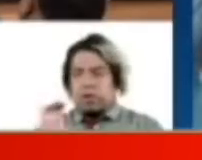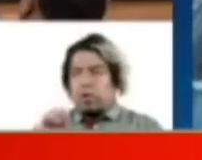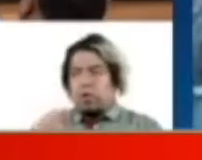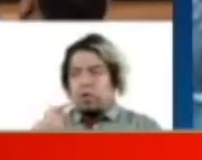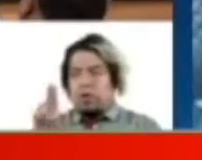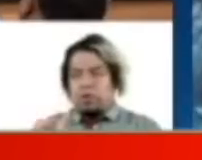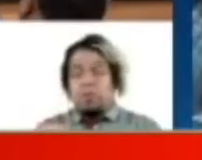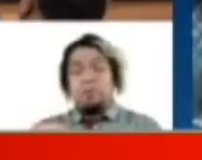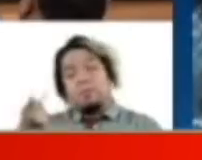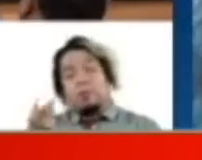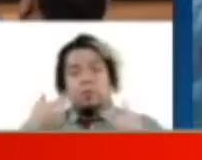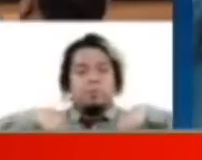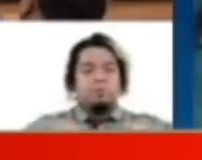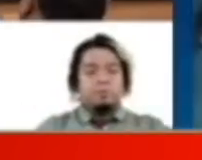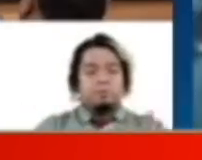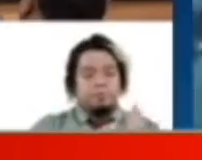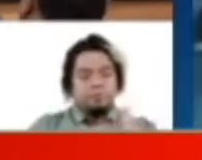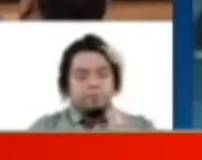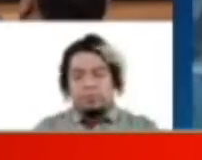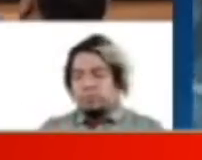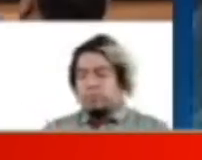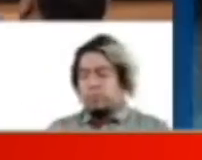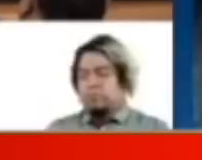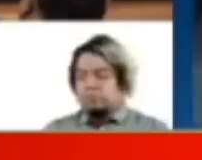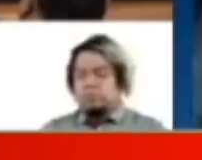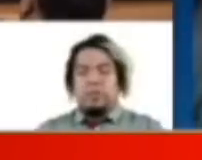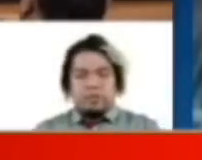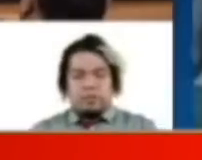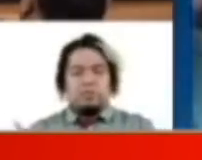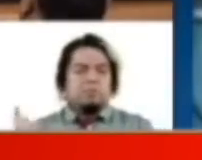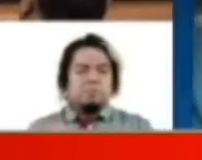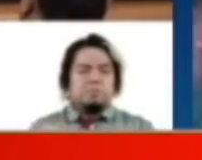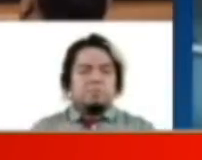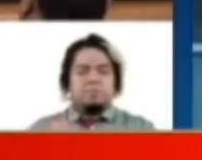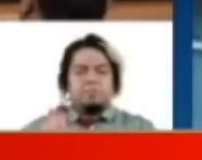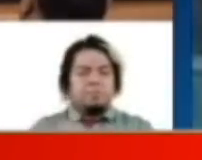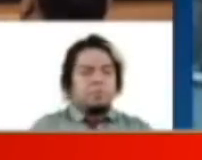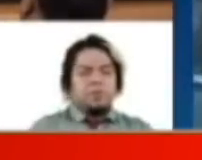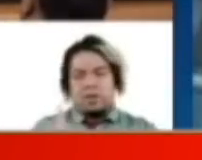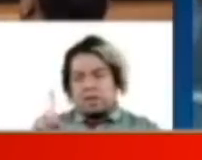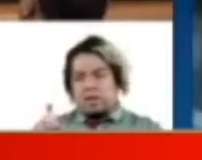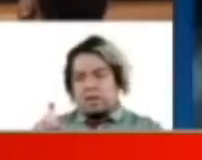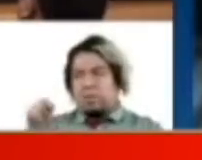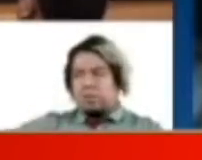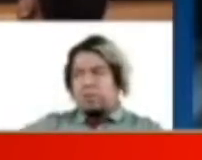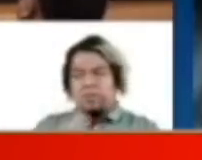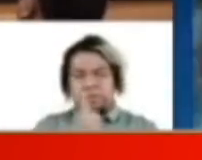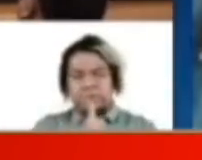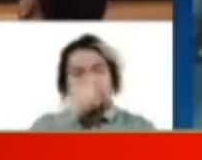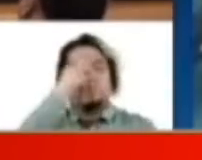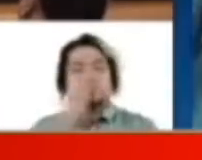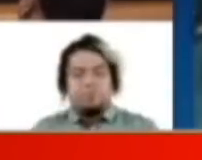donde iban a despojar a familias iban a ver involucradas alrededor de siete colonias y no solamente